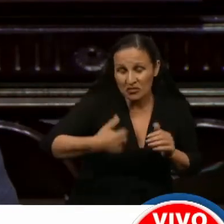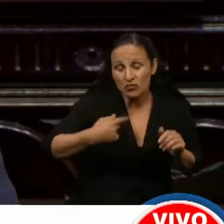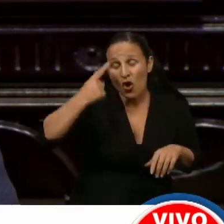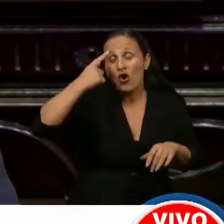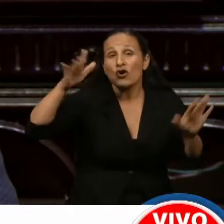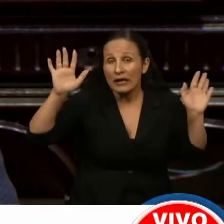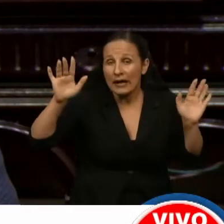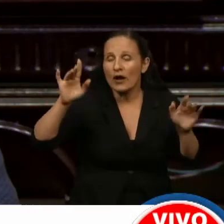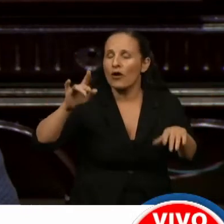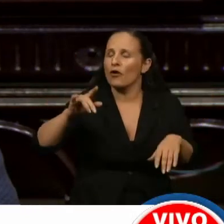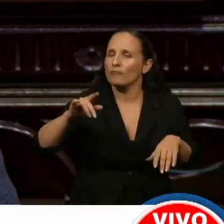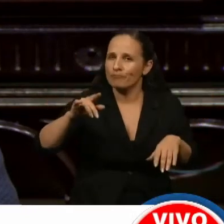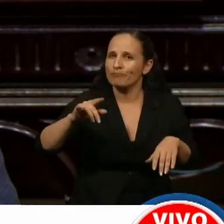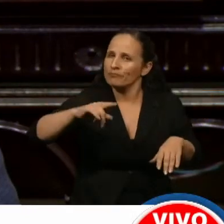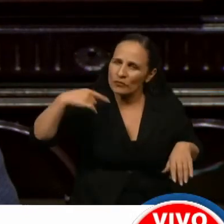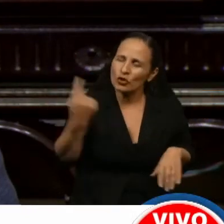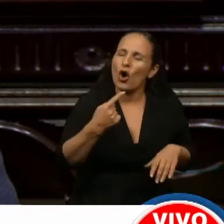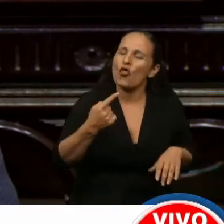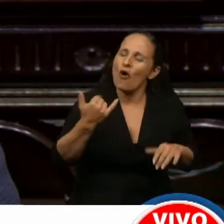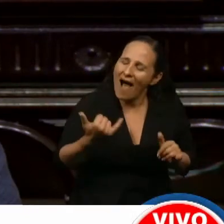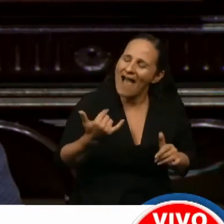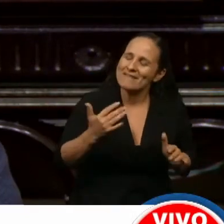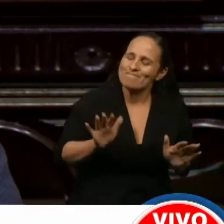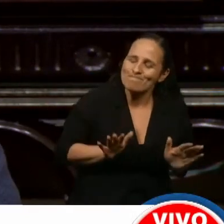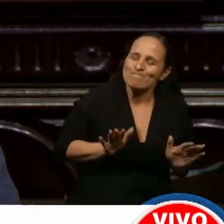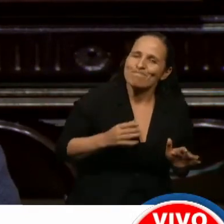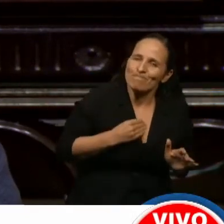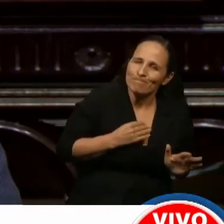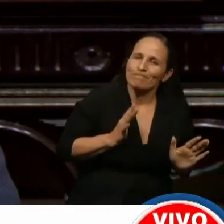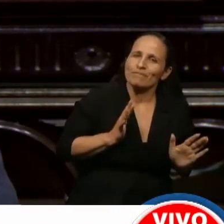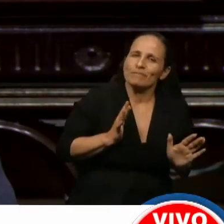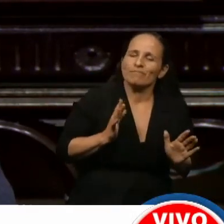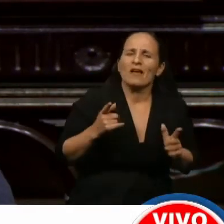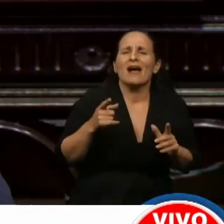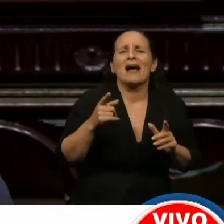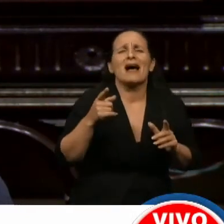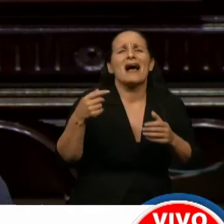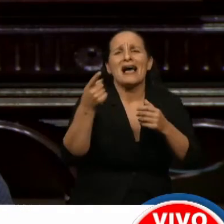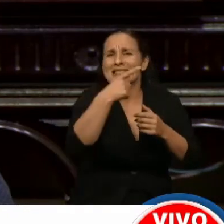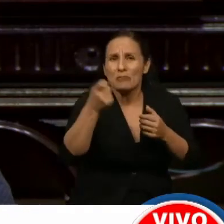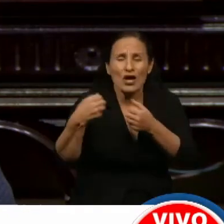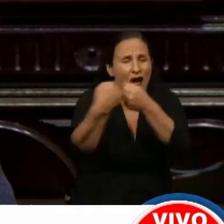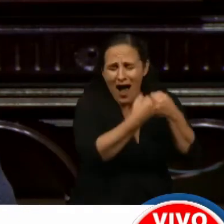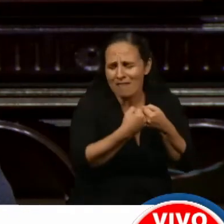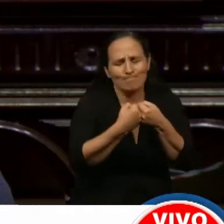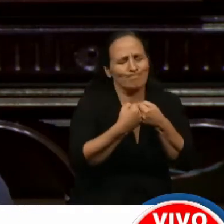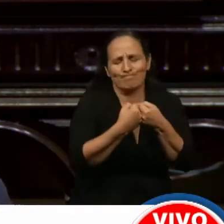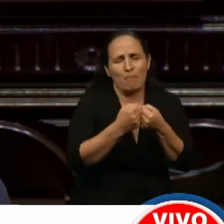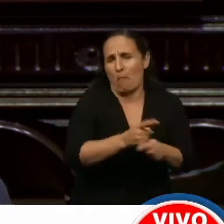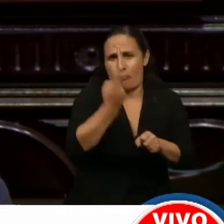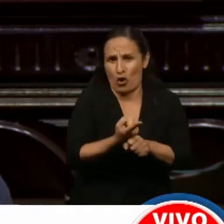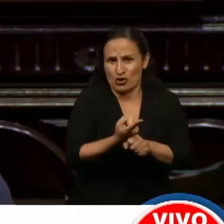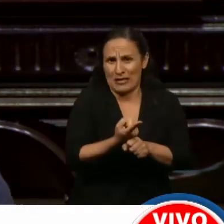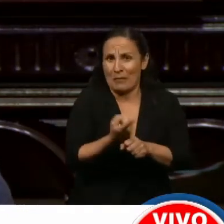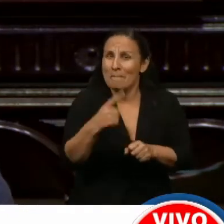creo que si realmente tenemos la buena voluntad. Y yo no digo que nos podamos poner de acuerdo en todo porque es imposible, pero sí de entender que los desafíos que